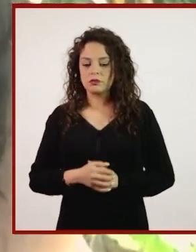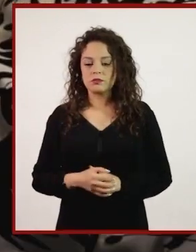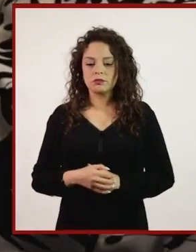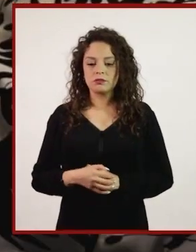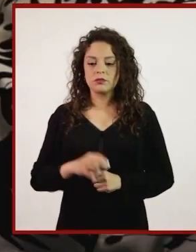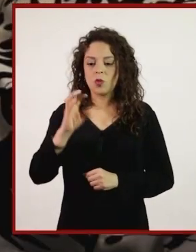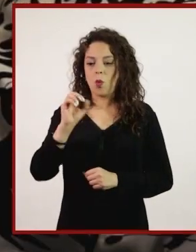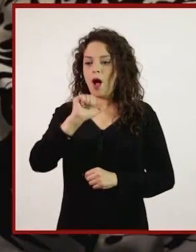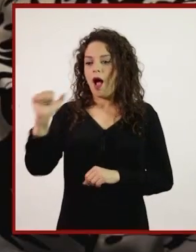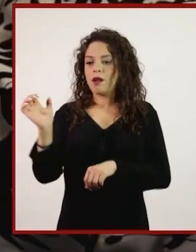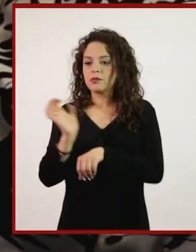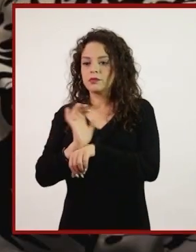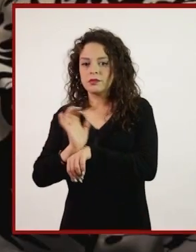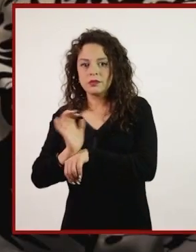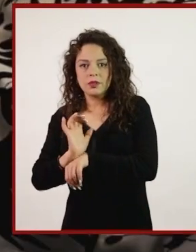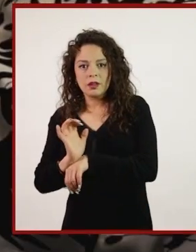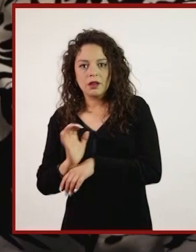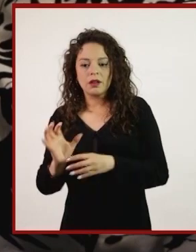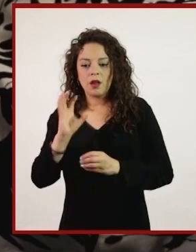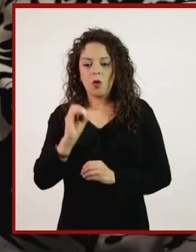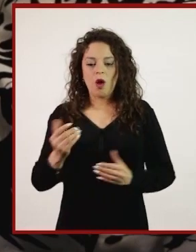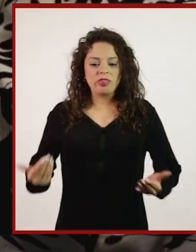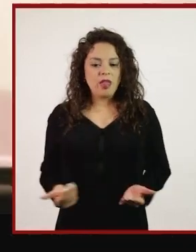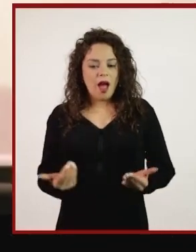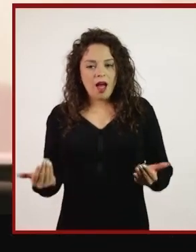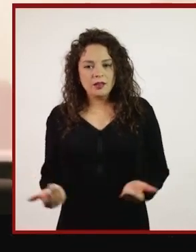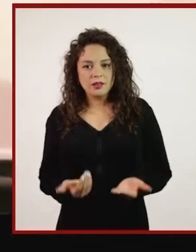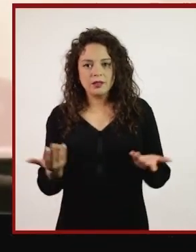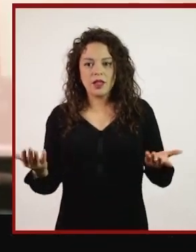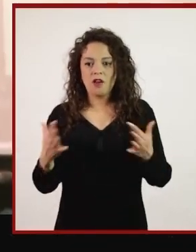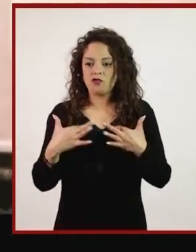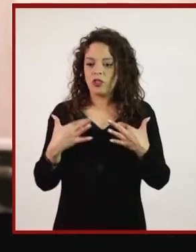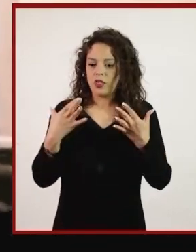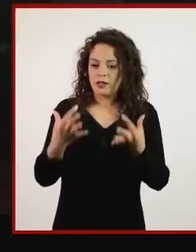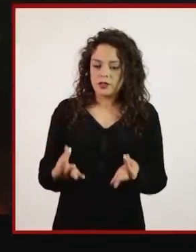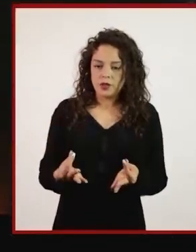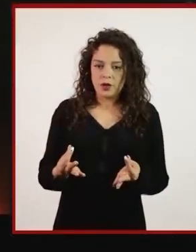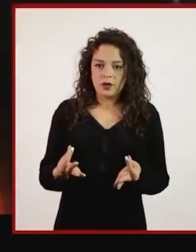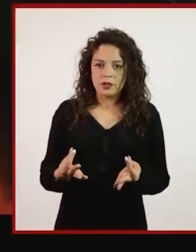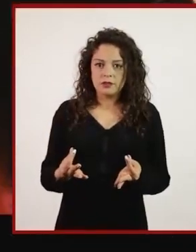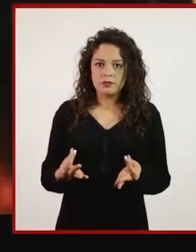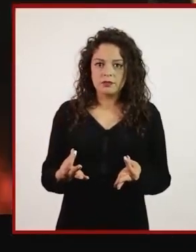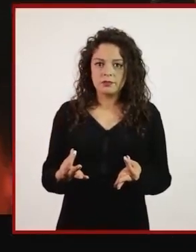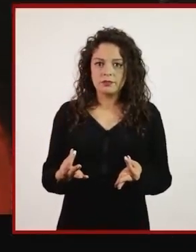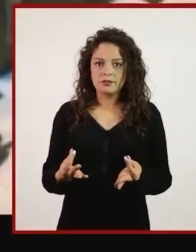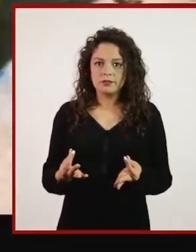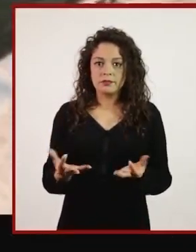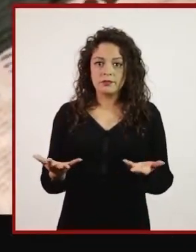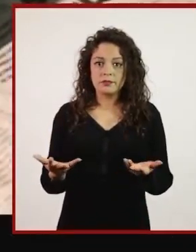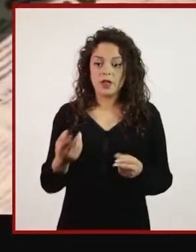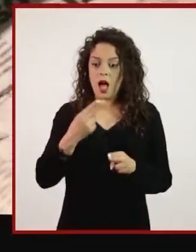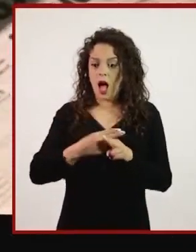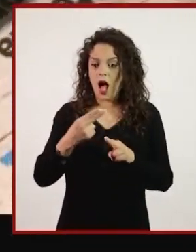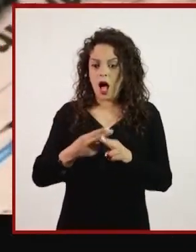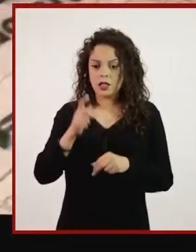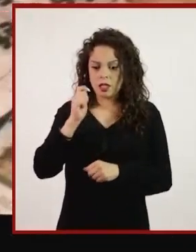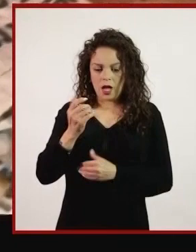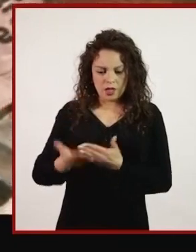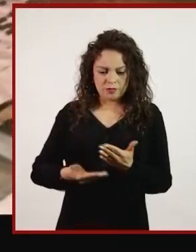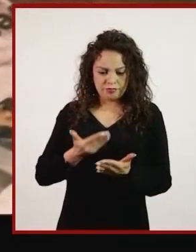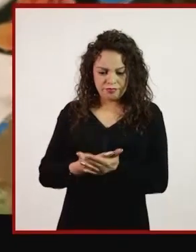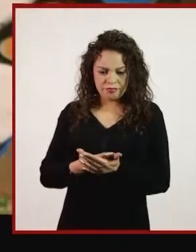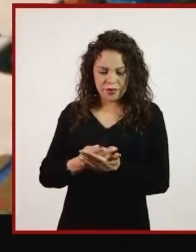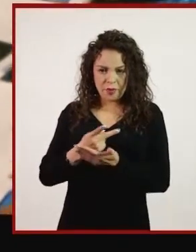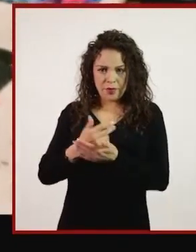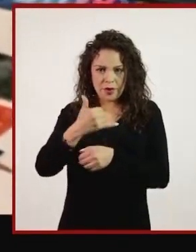muchas instancias, o sea, tal cual, no sé, festivales de cine, festivales de danza,